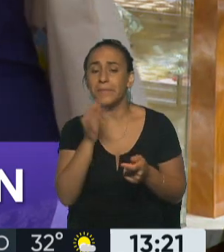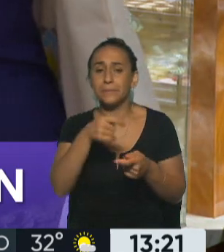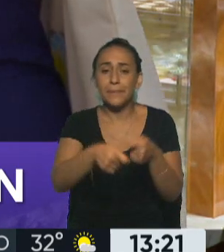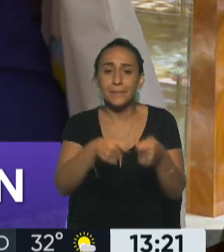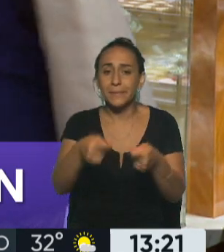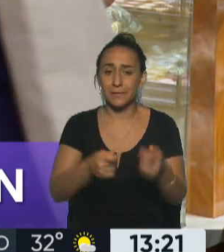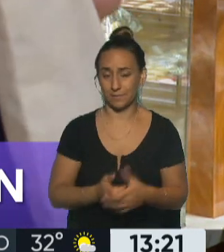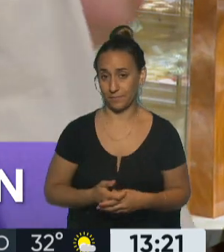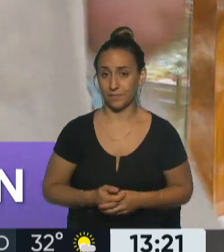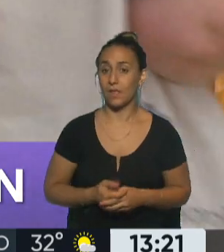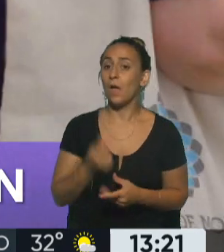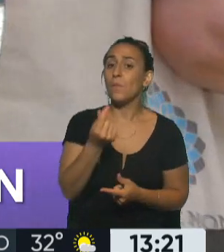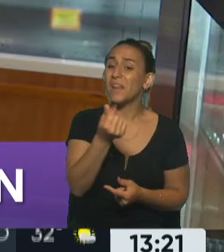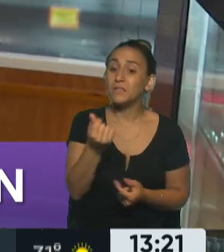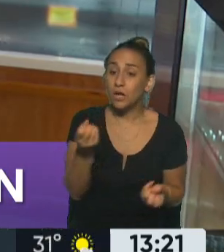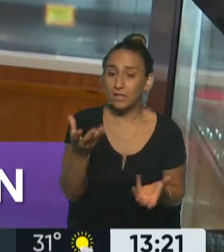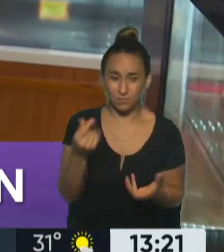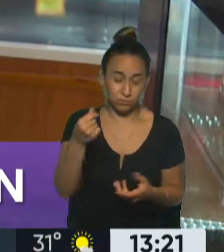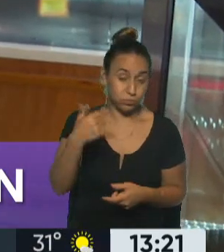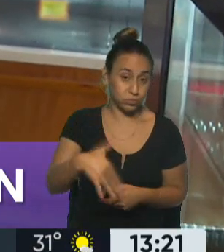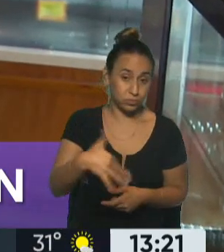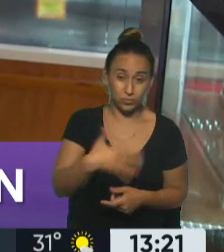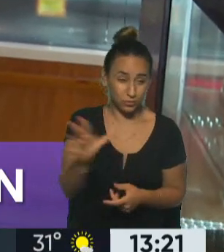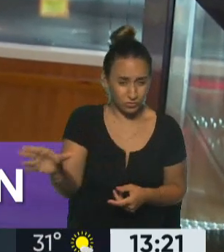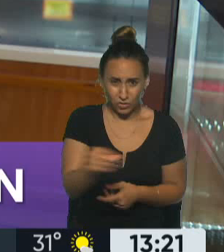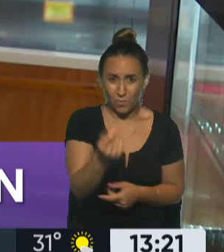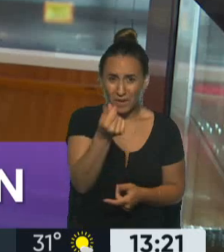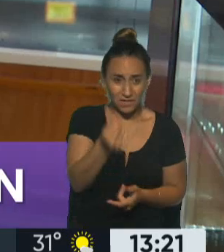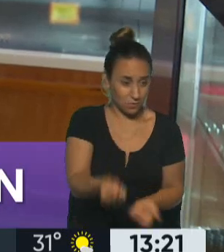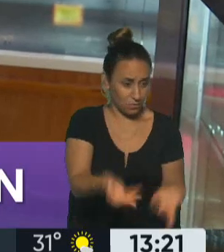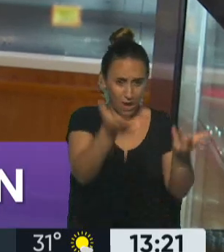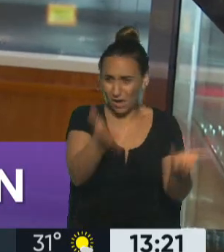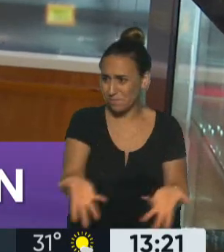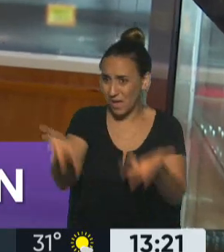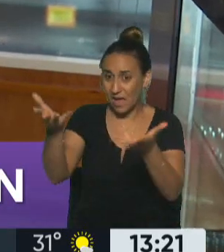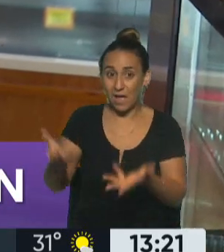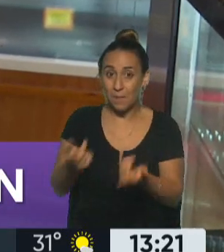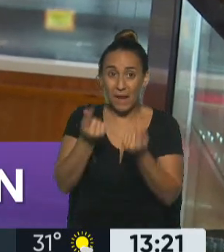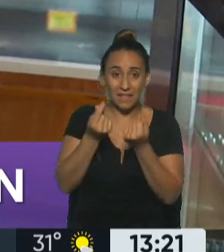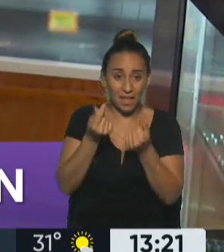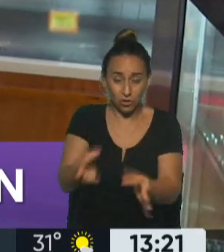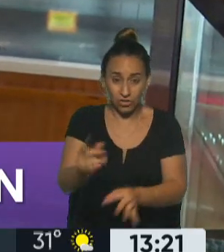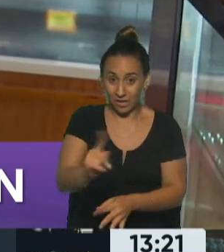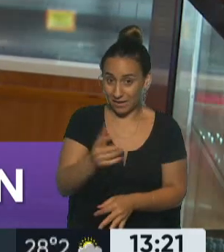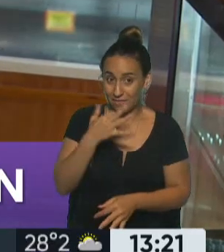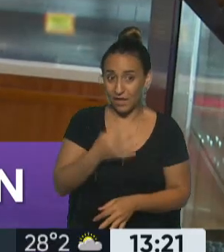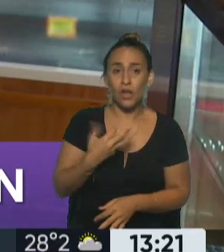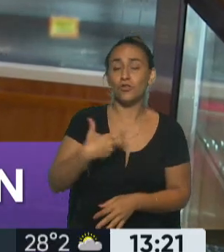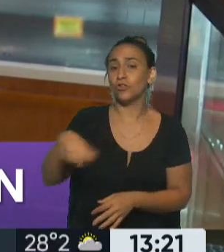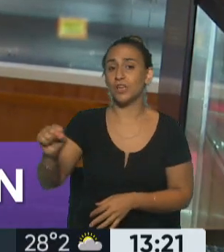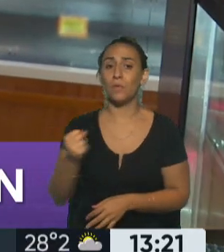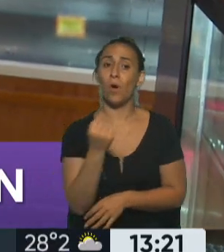los precios en general Caro Caro subió todo no alcanza la plata hay que comprarlo justo lo necesario no llevo una docena